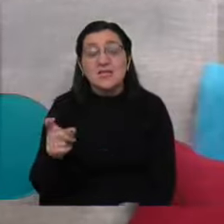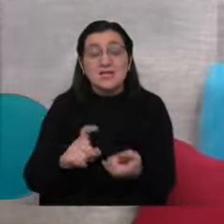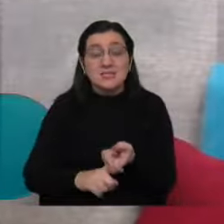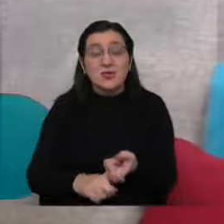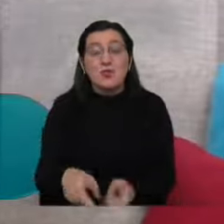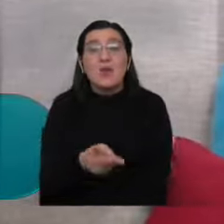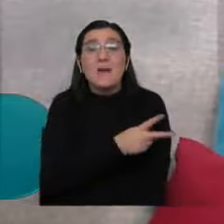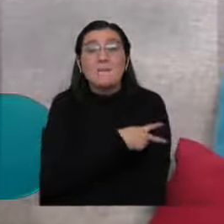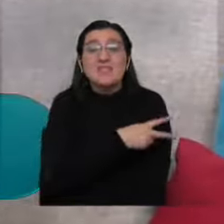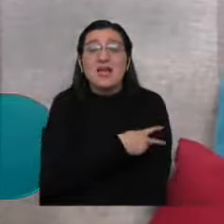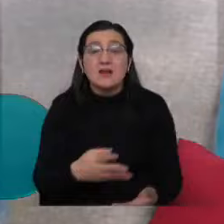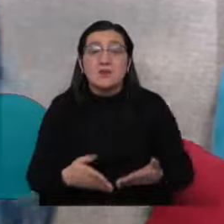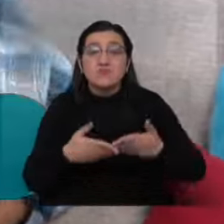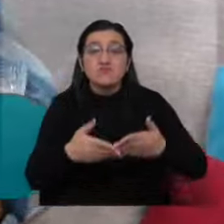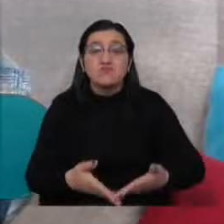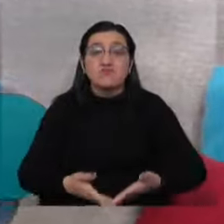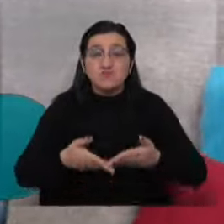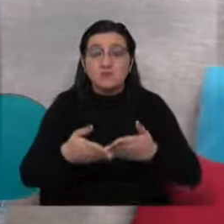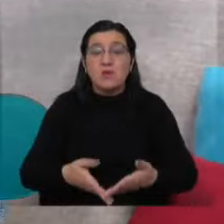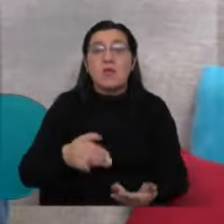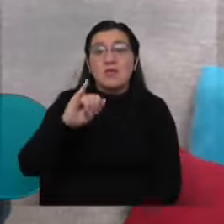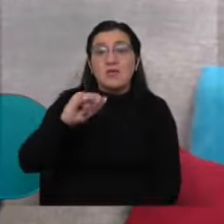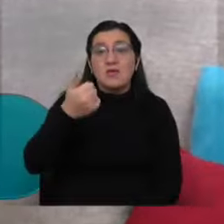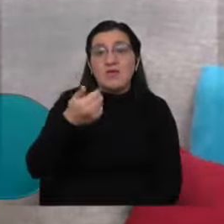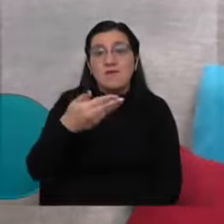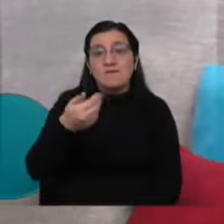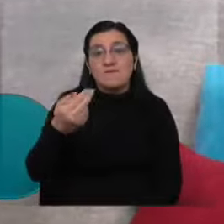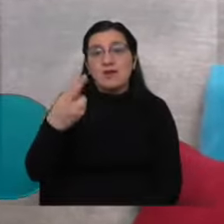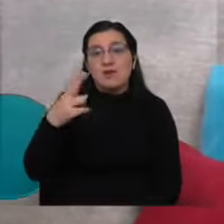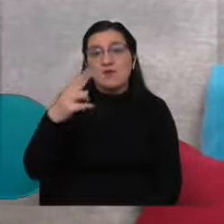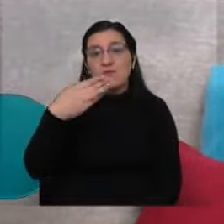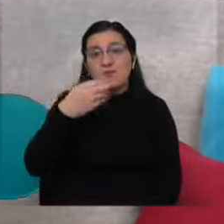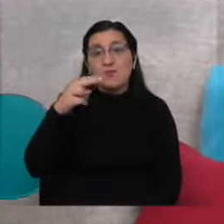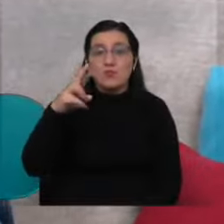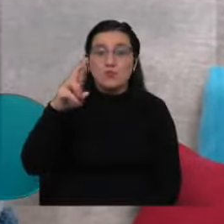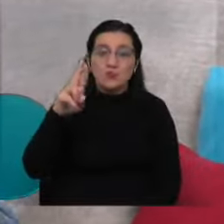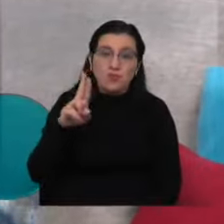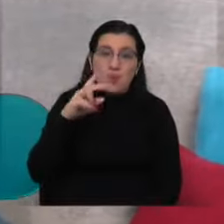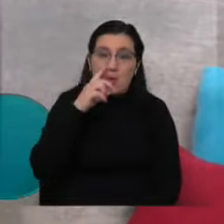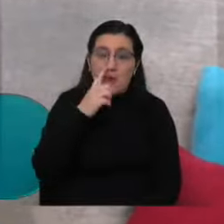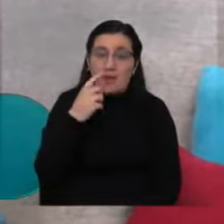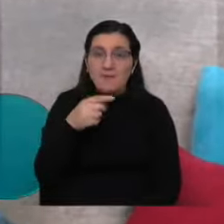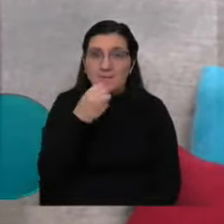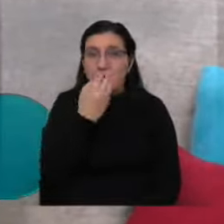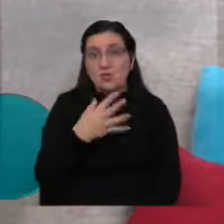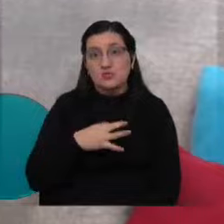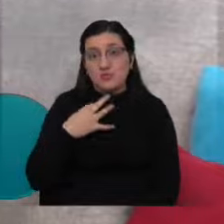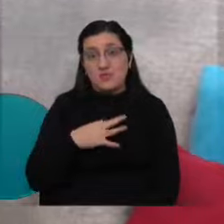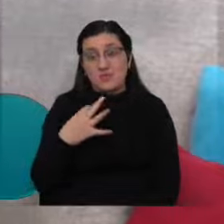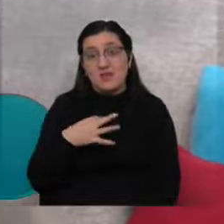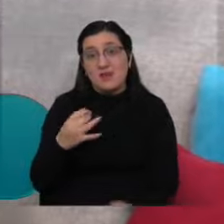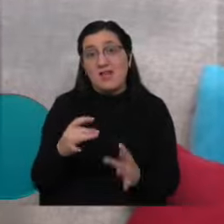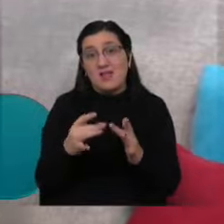cambia la vida no empieza a tener una cantidad de dinero prestigio si a Montevideo pero en paralelo con eso ella publica estas lenguas de diamante